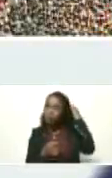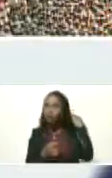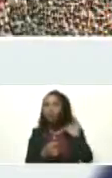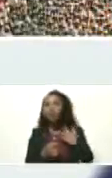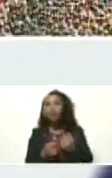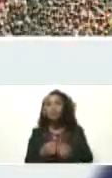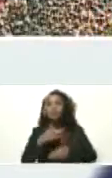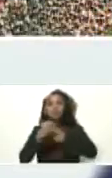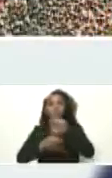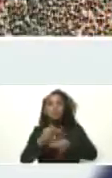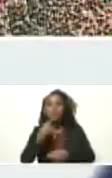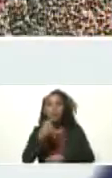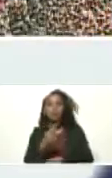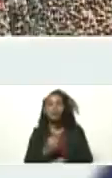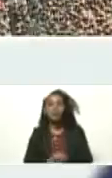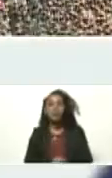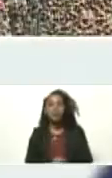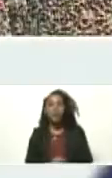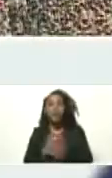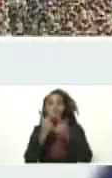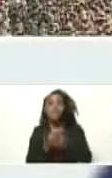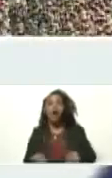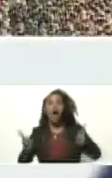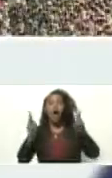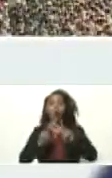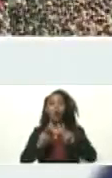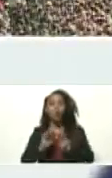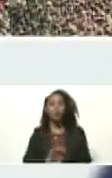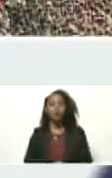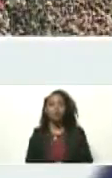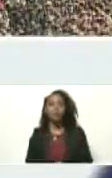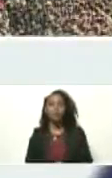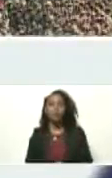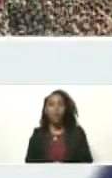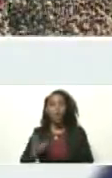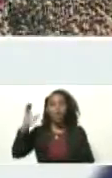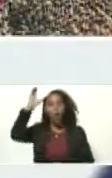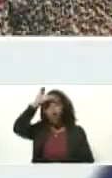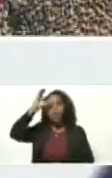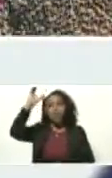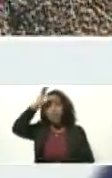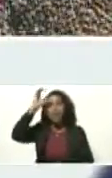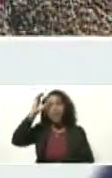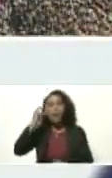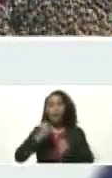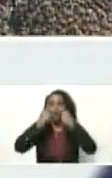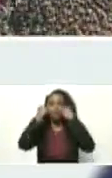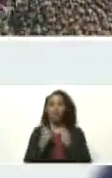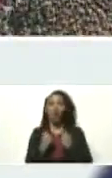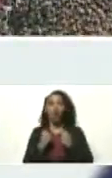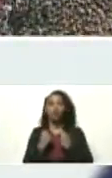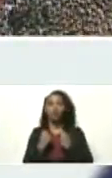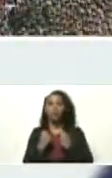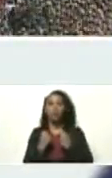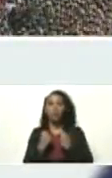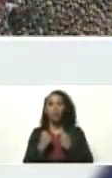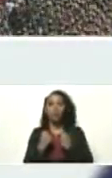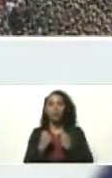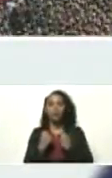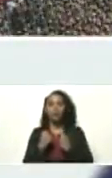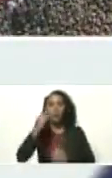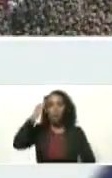Subestimaron la valentía, la conciencia y el coraje de los